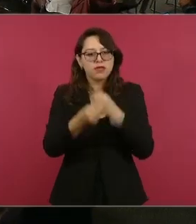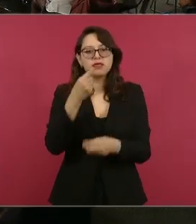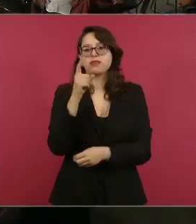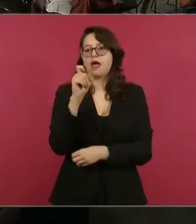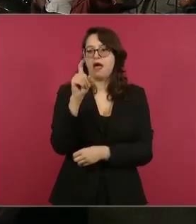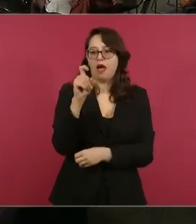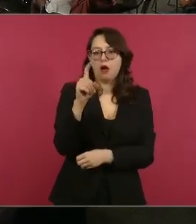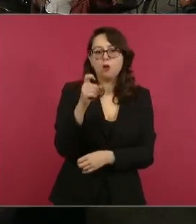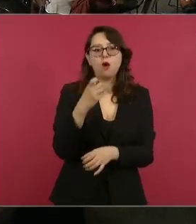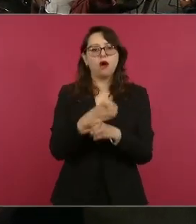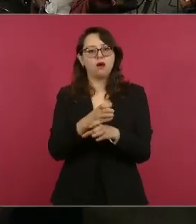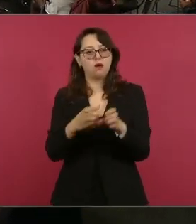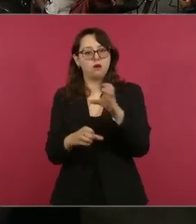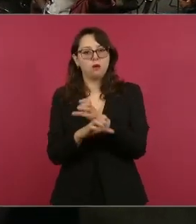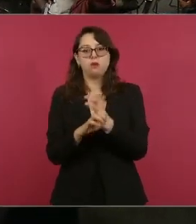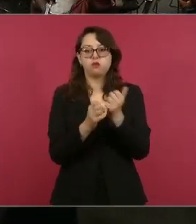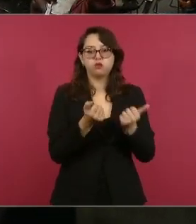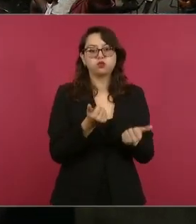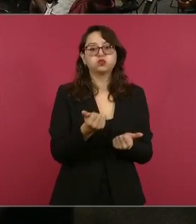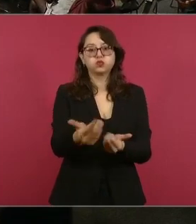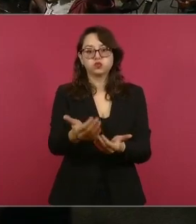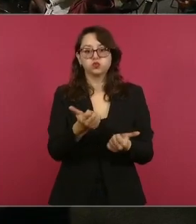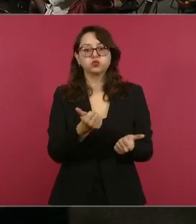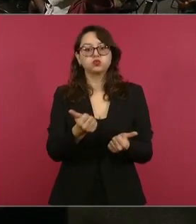la ayuda para la población